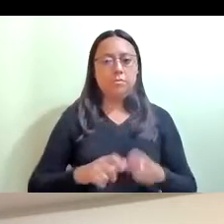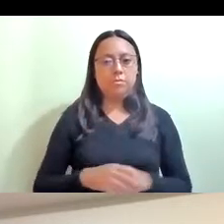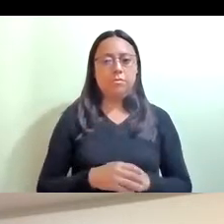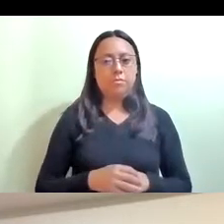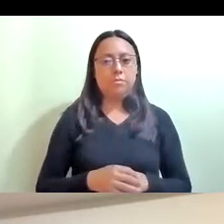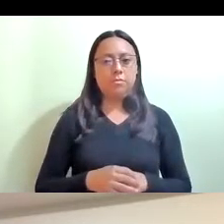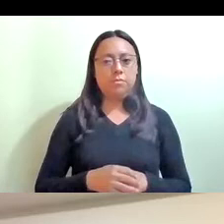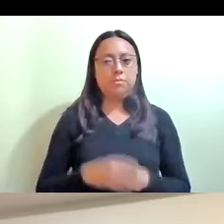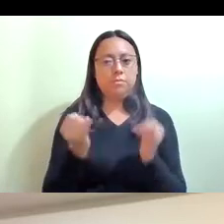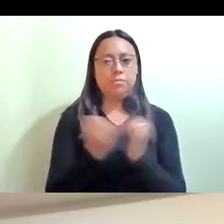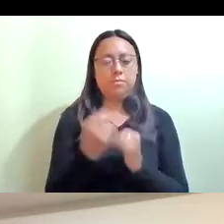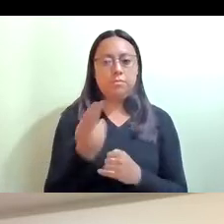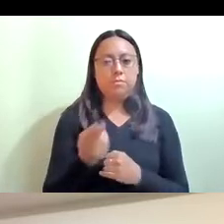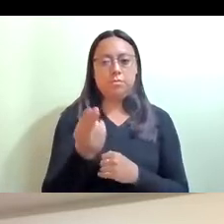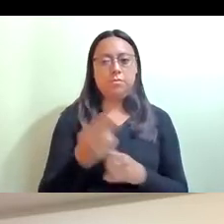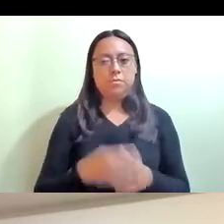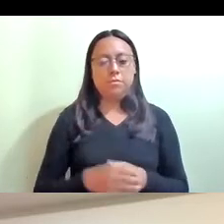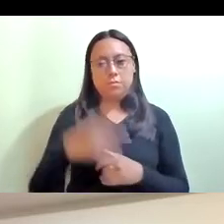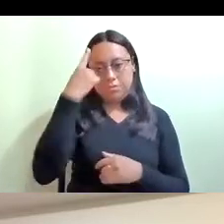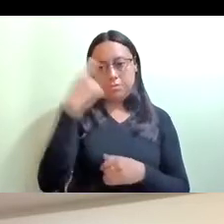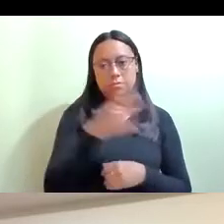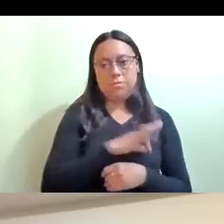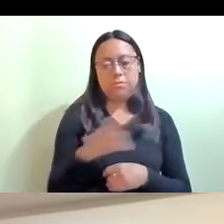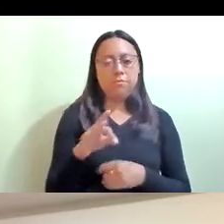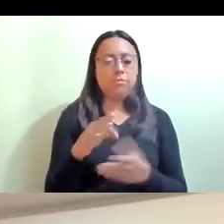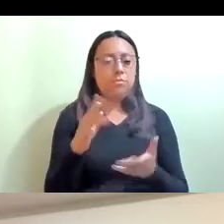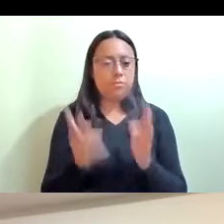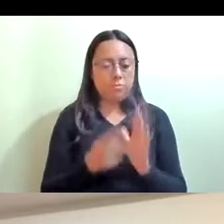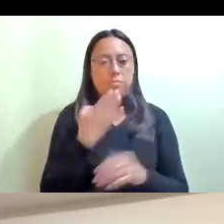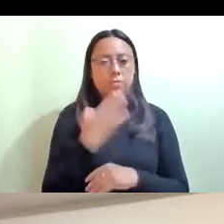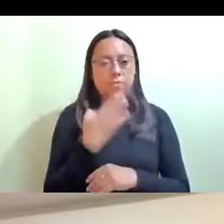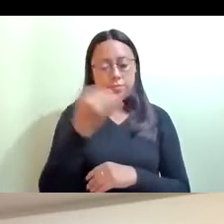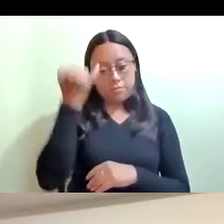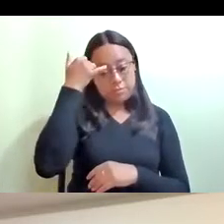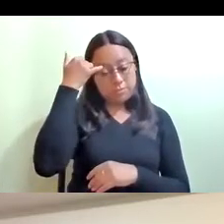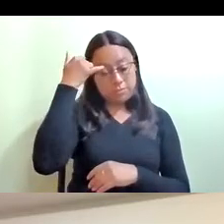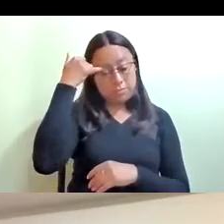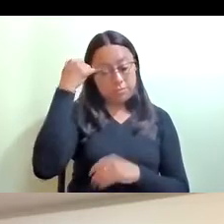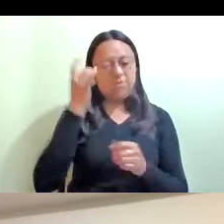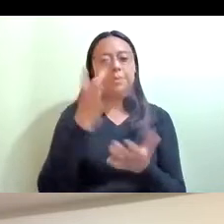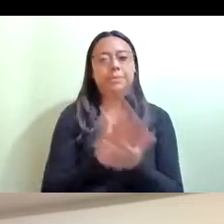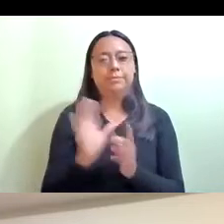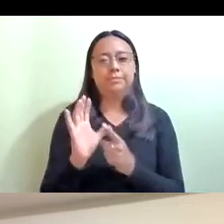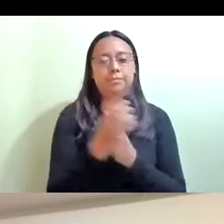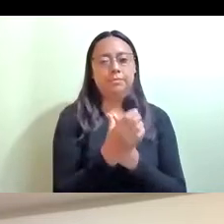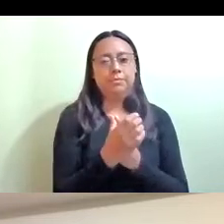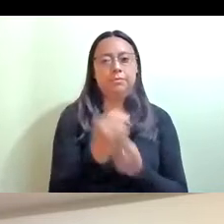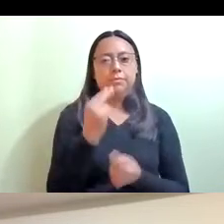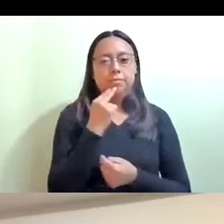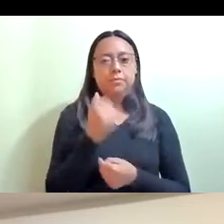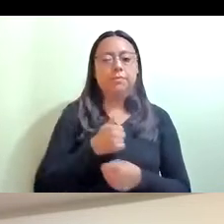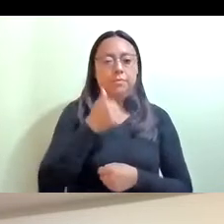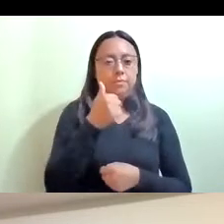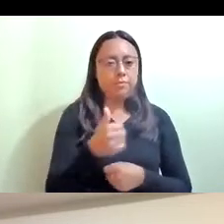usted mismo, para el efecto de reivindicar y que, bueno, pues solamente quedara en la Comisión de Uso y Aprovechamiento del